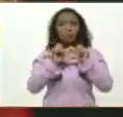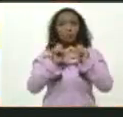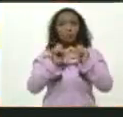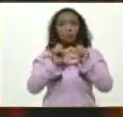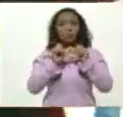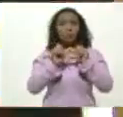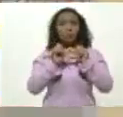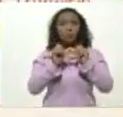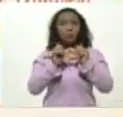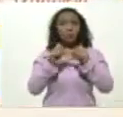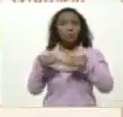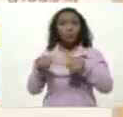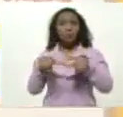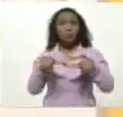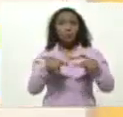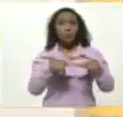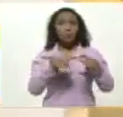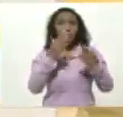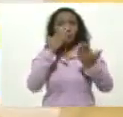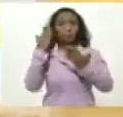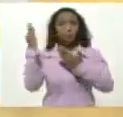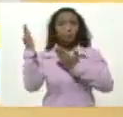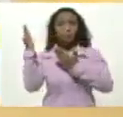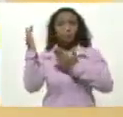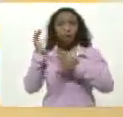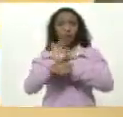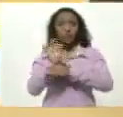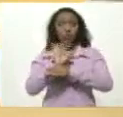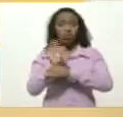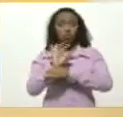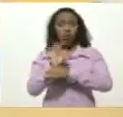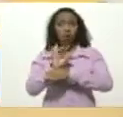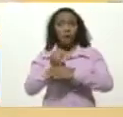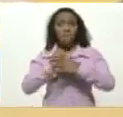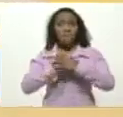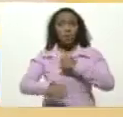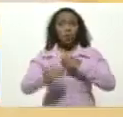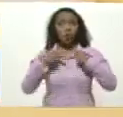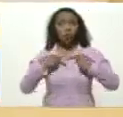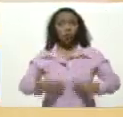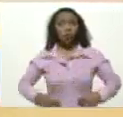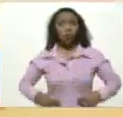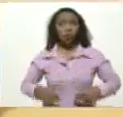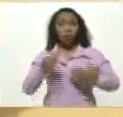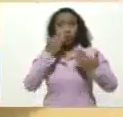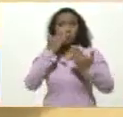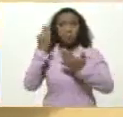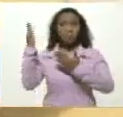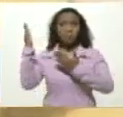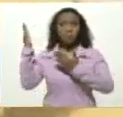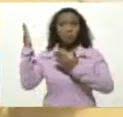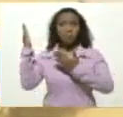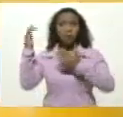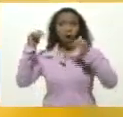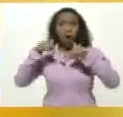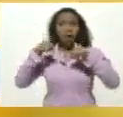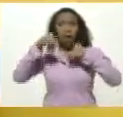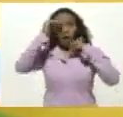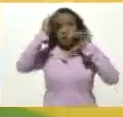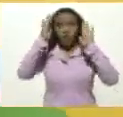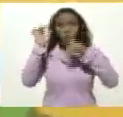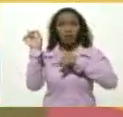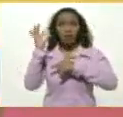Seguimos al espacio en donde va a funcionar Pacto Humanizado. Aquí vamos a atender a